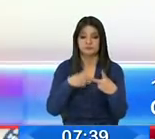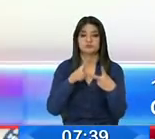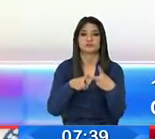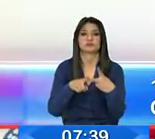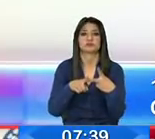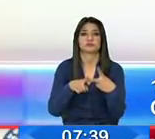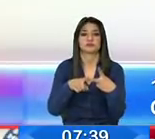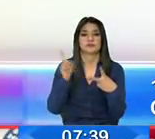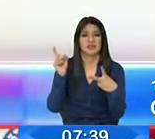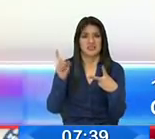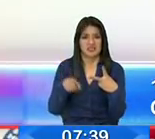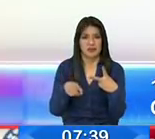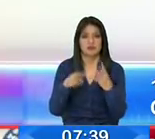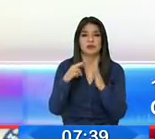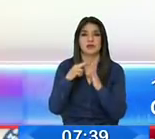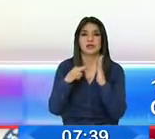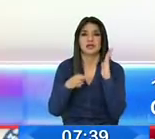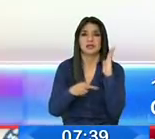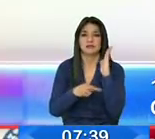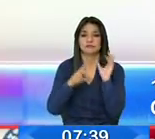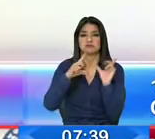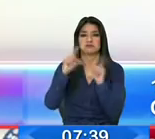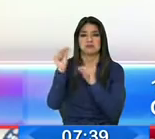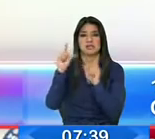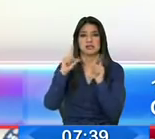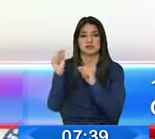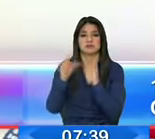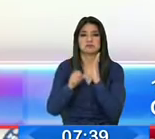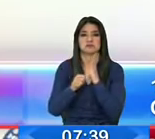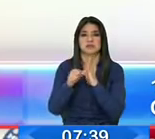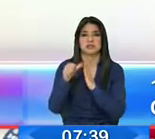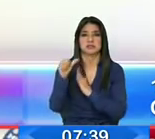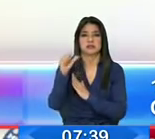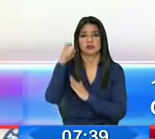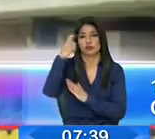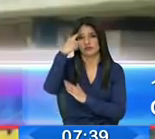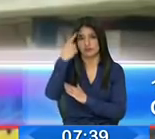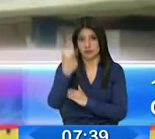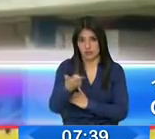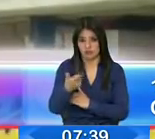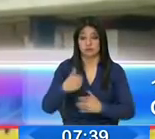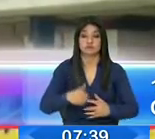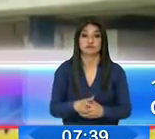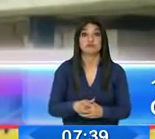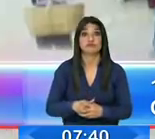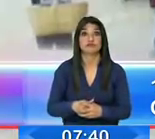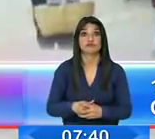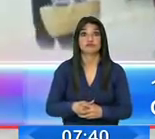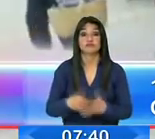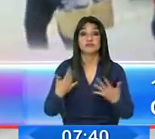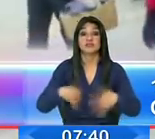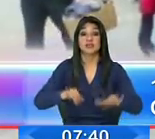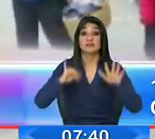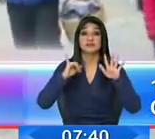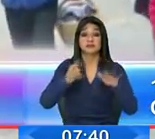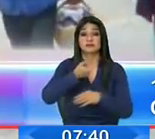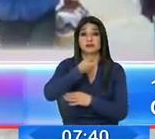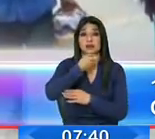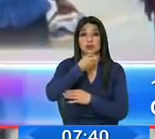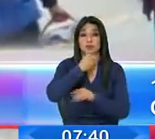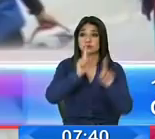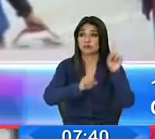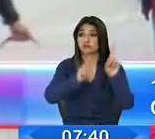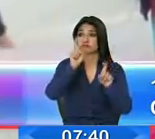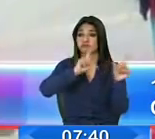Tienen que realizar este registro migratorio en el Ministerio de Gobierno que les mencioné. La sexta encuesta de monitoreo de flujos sobre